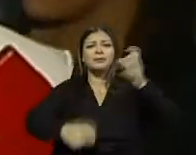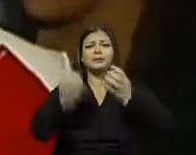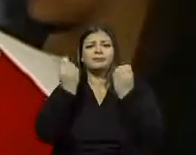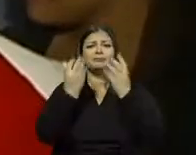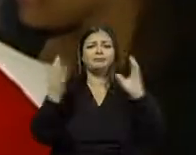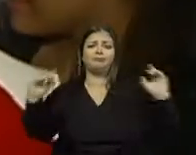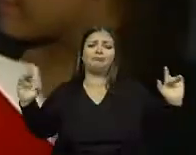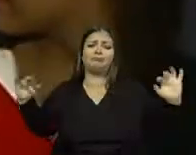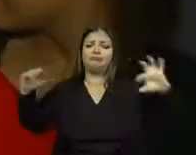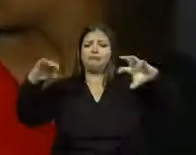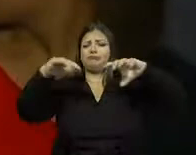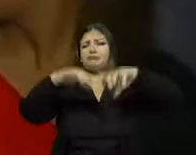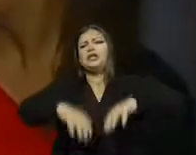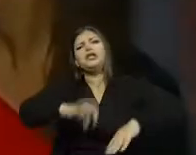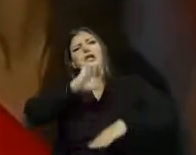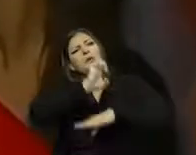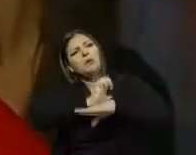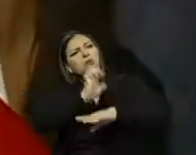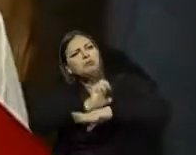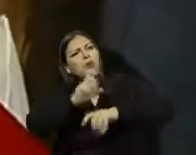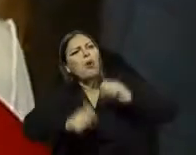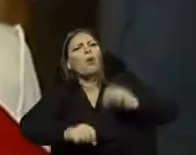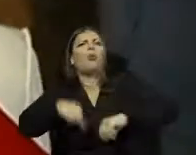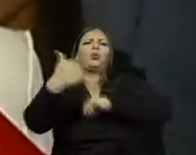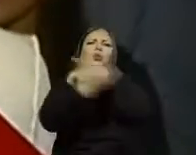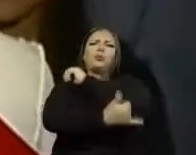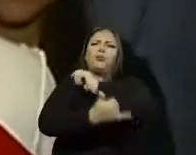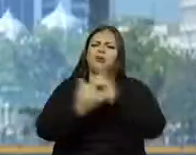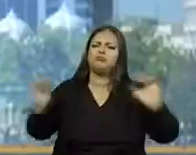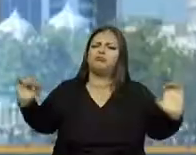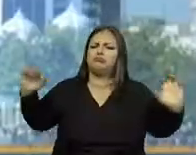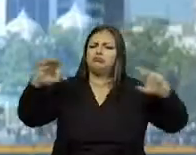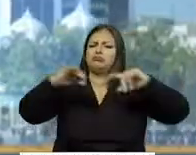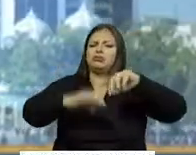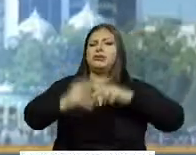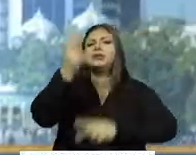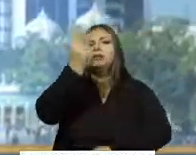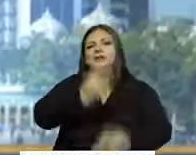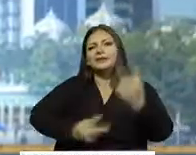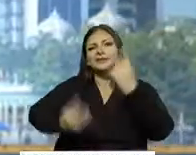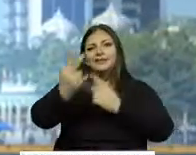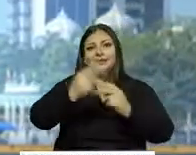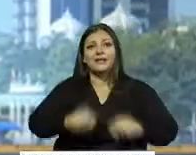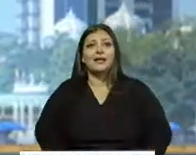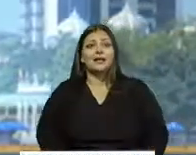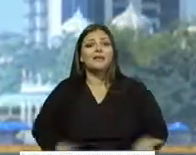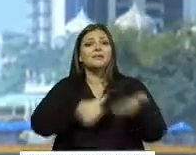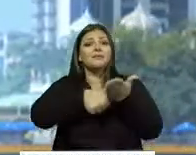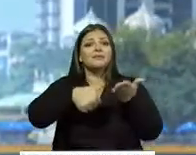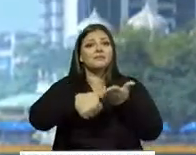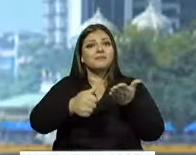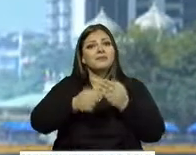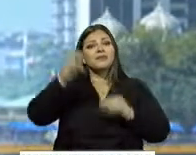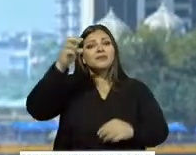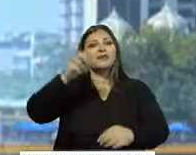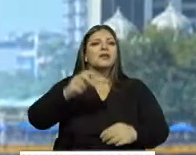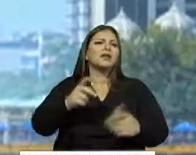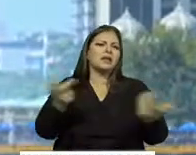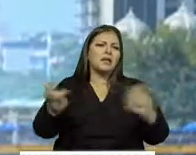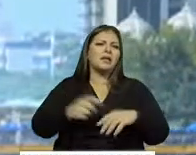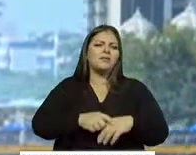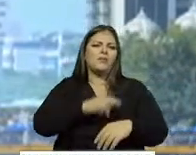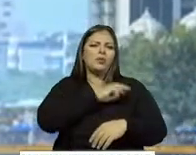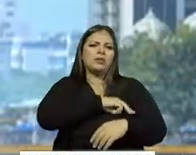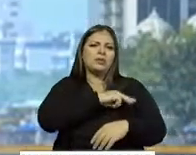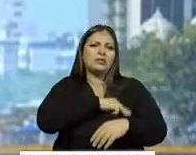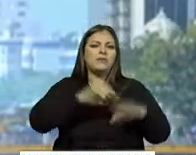al 5% que pone la Organización Mundial de Turismo. El 1 de julio, el gran pregón cívico a lo largo